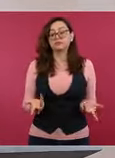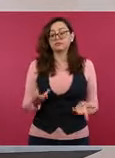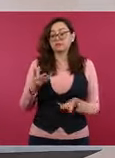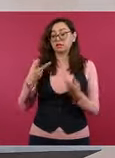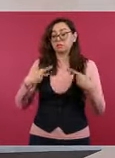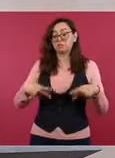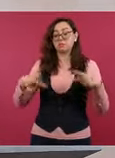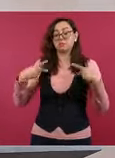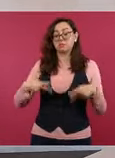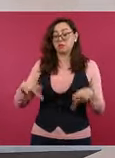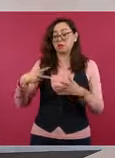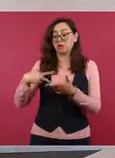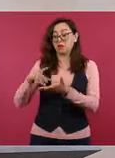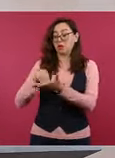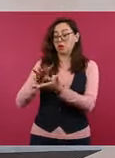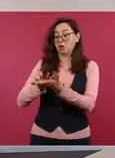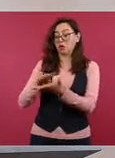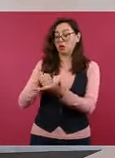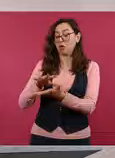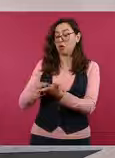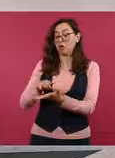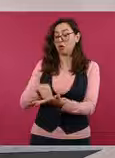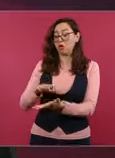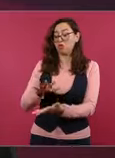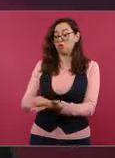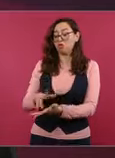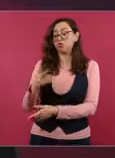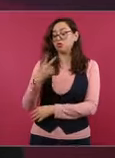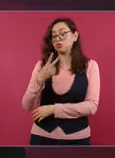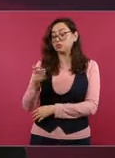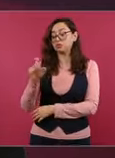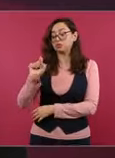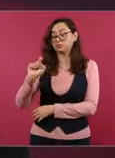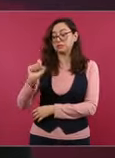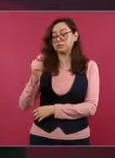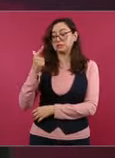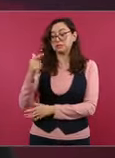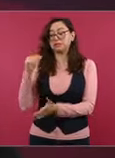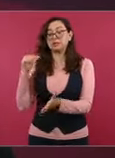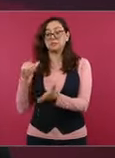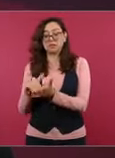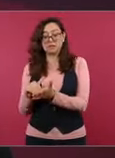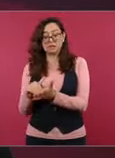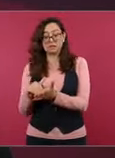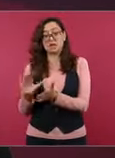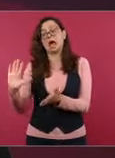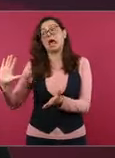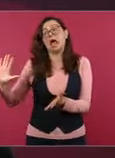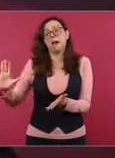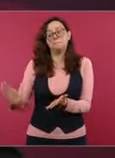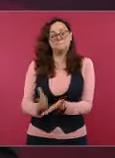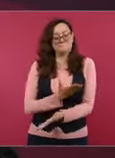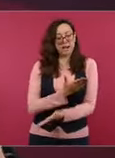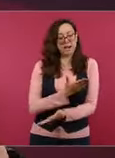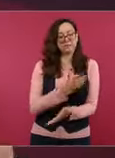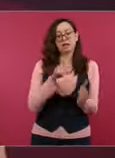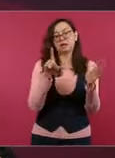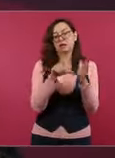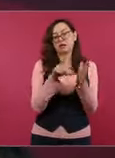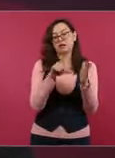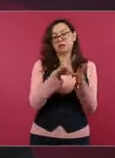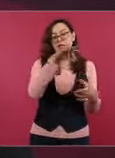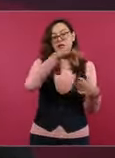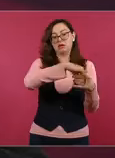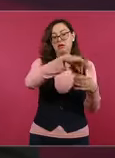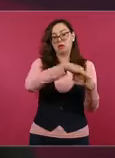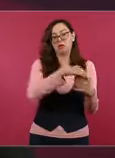227.112 registros, que no es lo mismo que la credencialización. O sea, la gente obtiene la credencial, que fueron 1.500.000 y